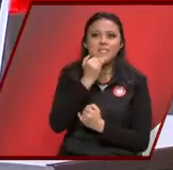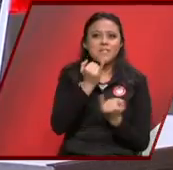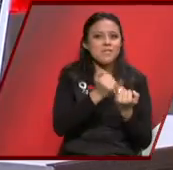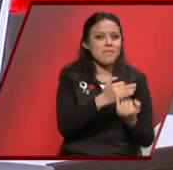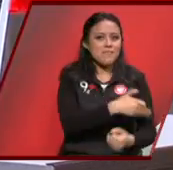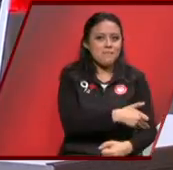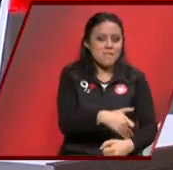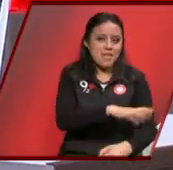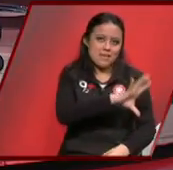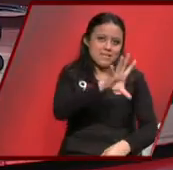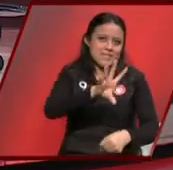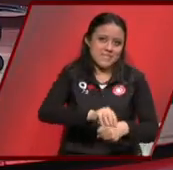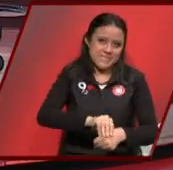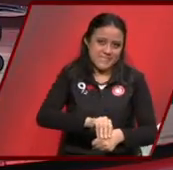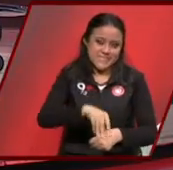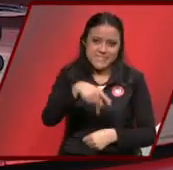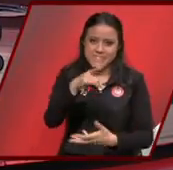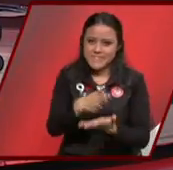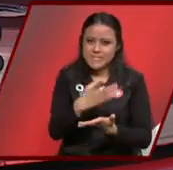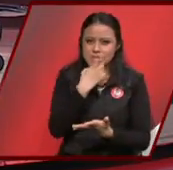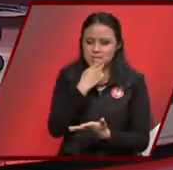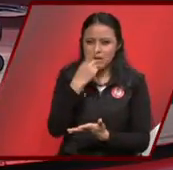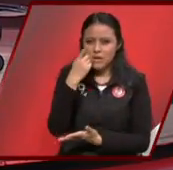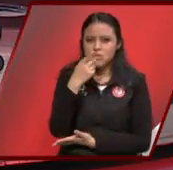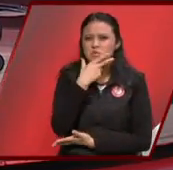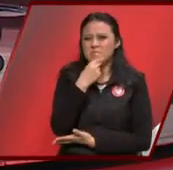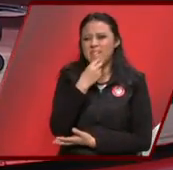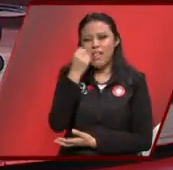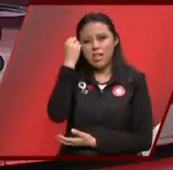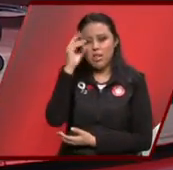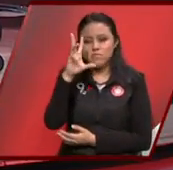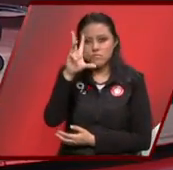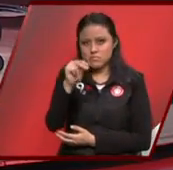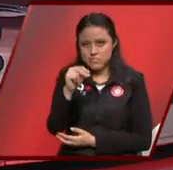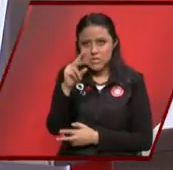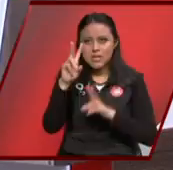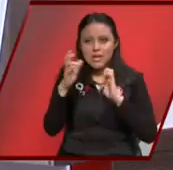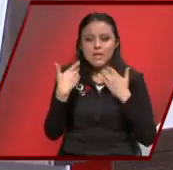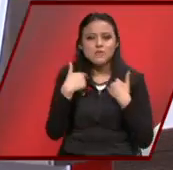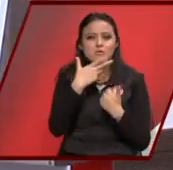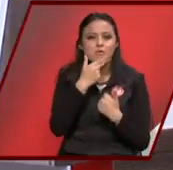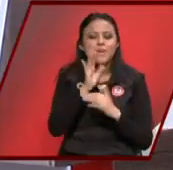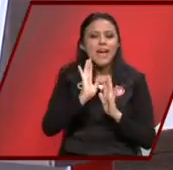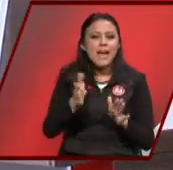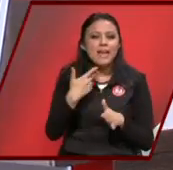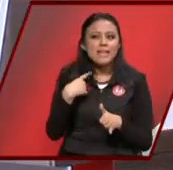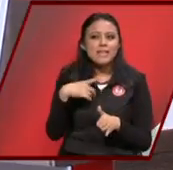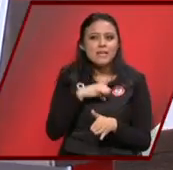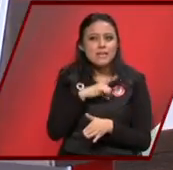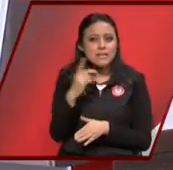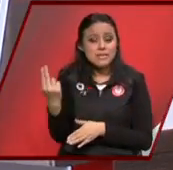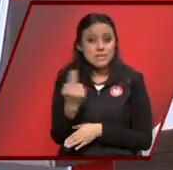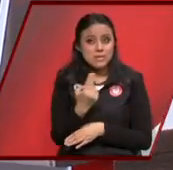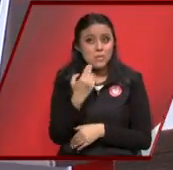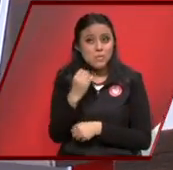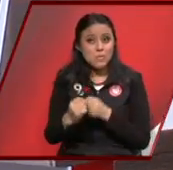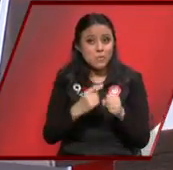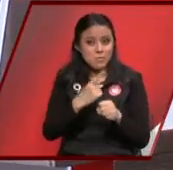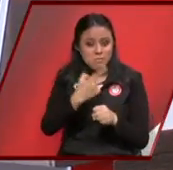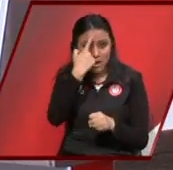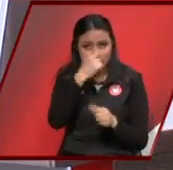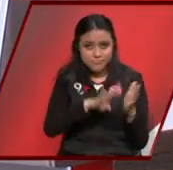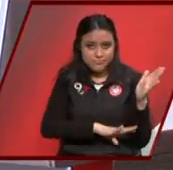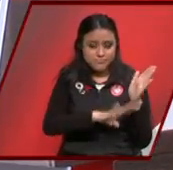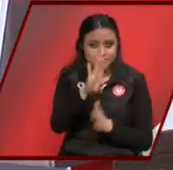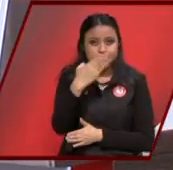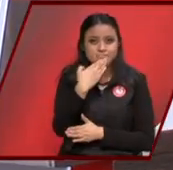bien a las familias enteras. Eso no quiere decir que vamos a dejar de lado a los hombres. Con el tema de los hombres está clarísimo. Los hombres lo que requieren es oportunidad para